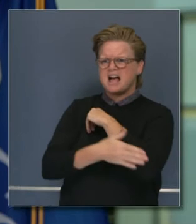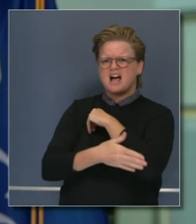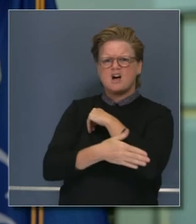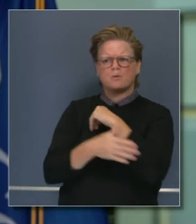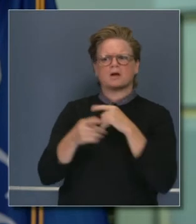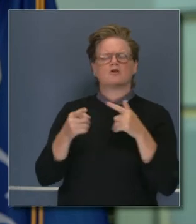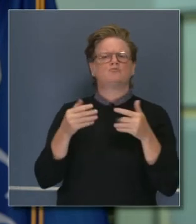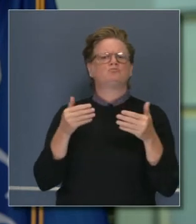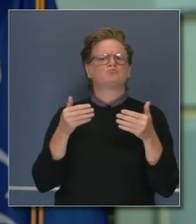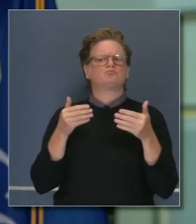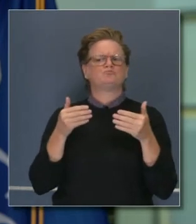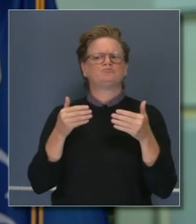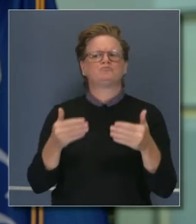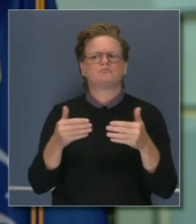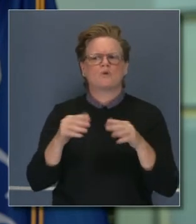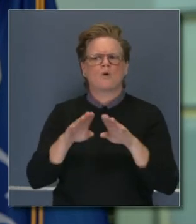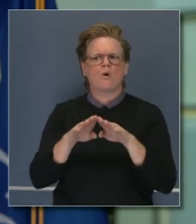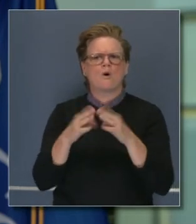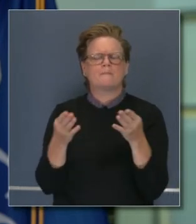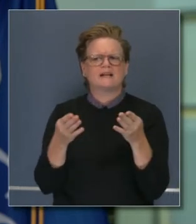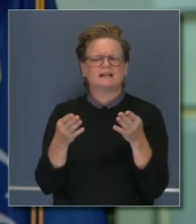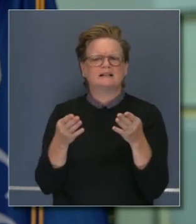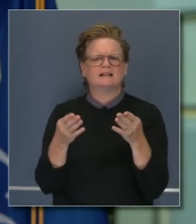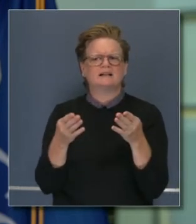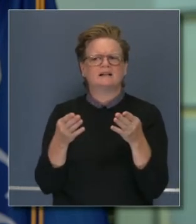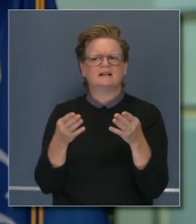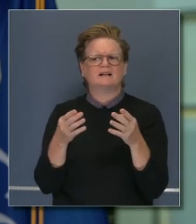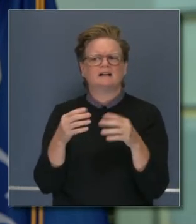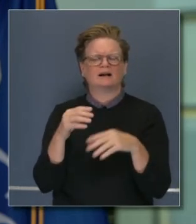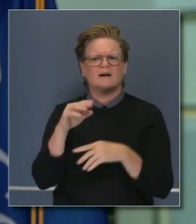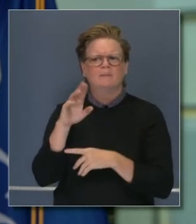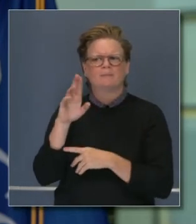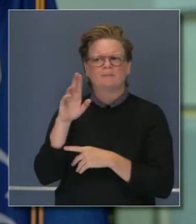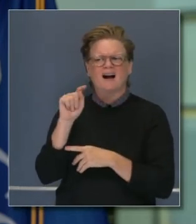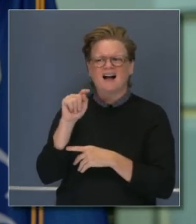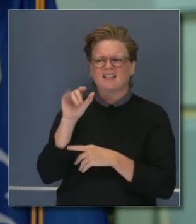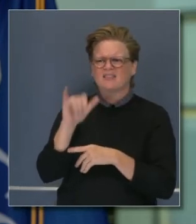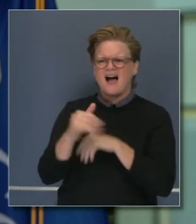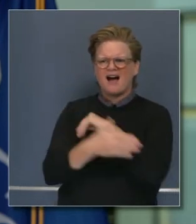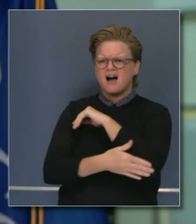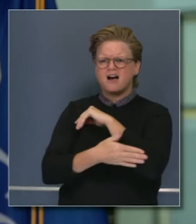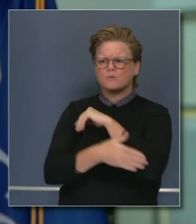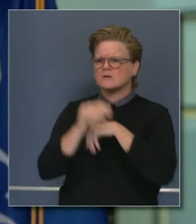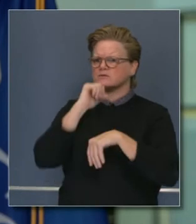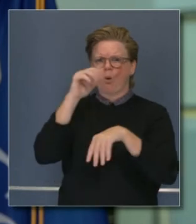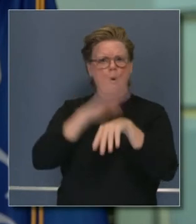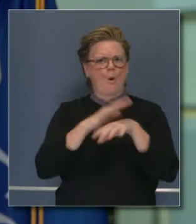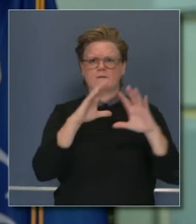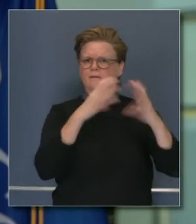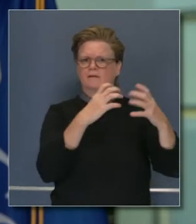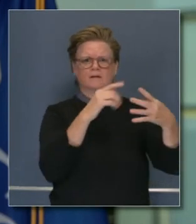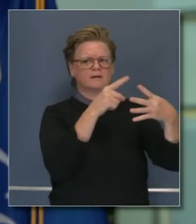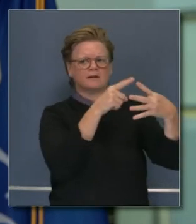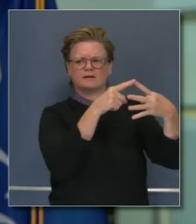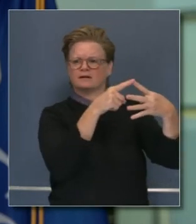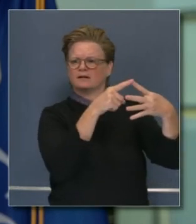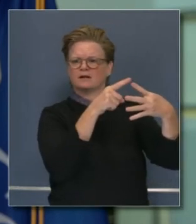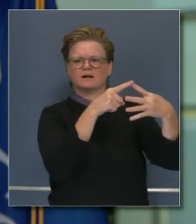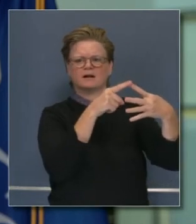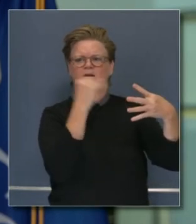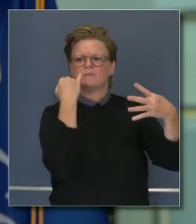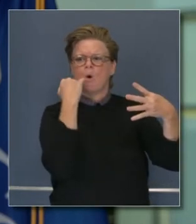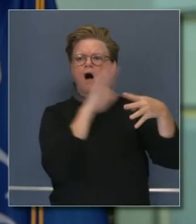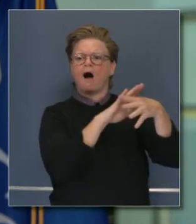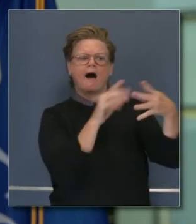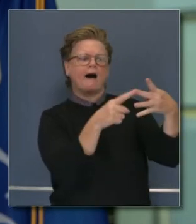procediendo con planes de reapertura de la escuela. Como dijimos antes, una vez que sean quitados de la lista de monitoreo al nivel rojo, ahora el nivel